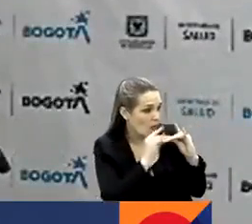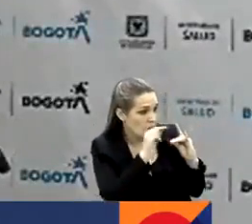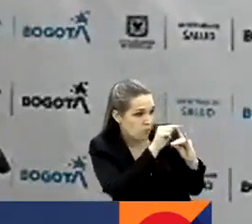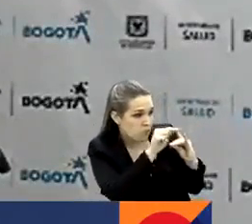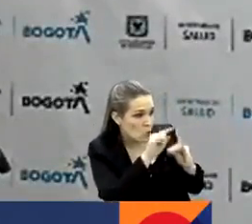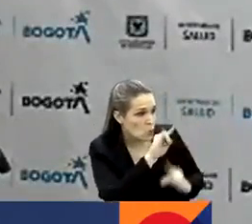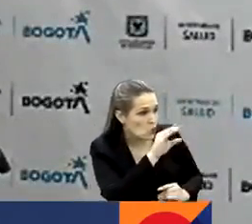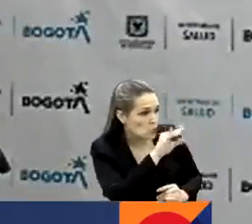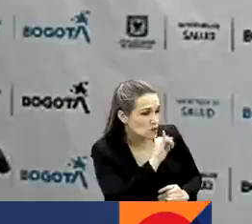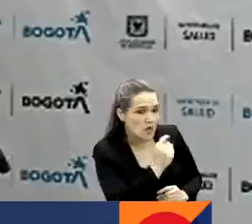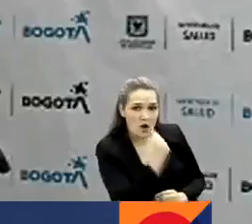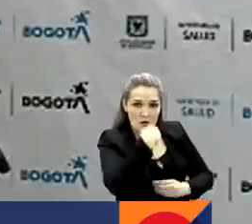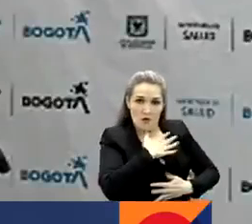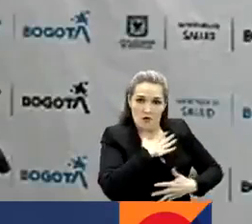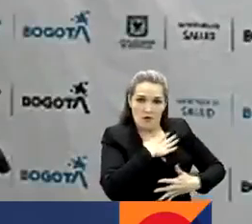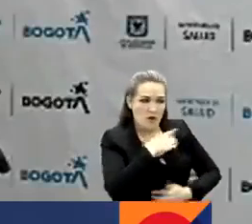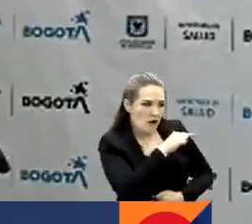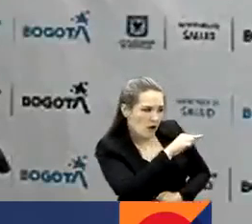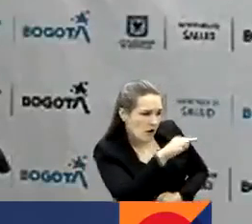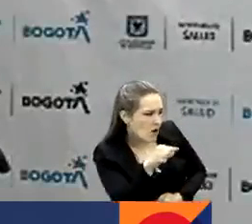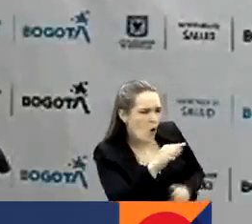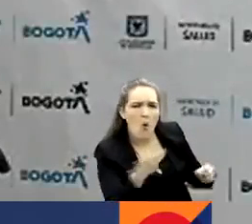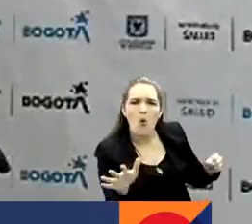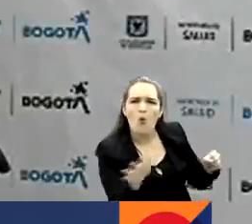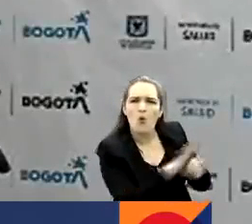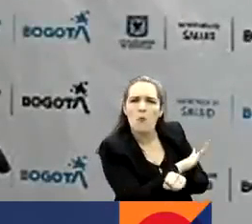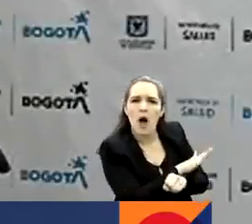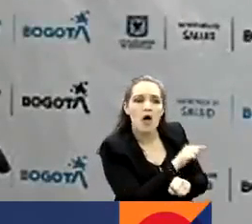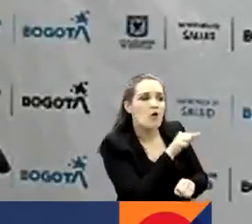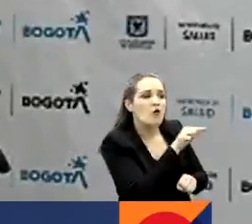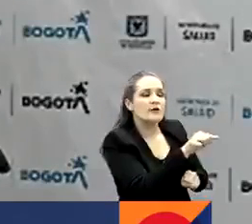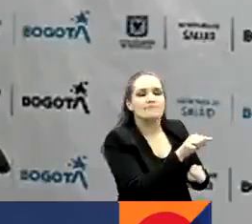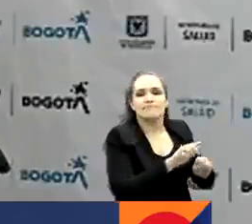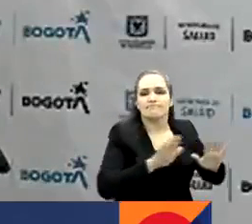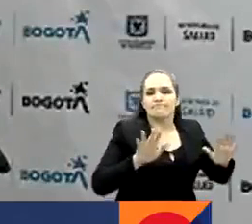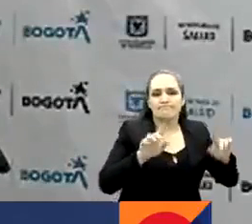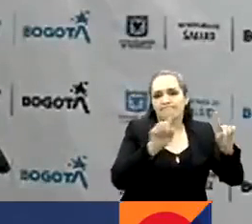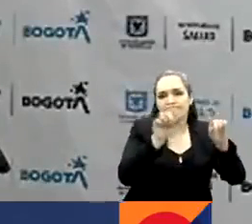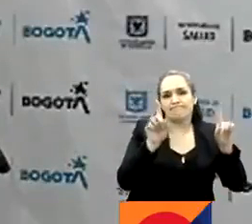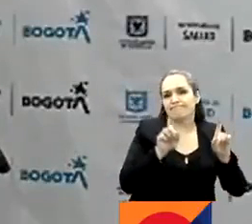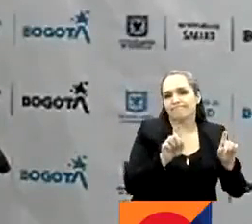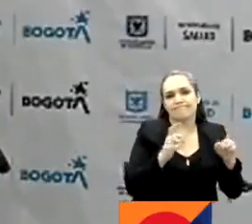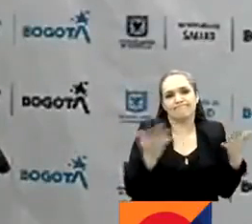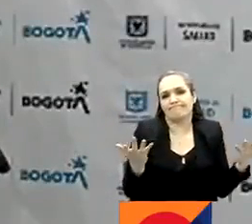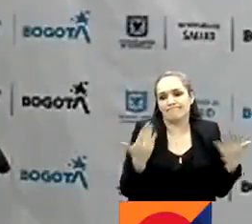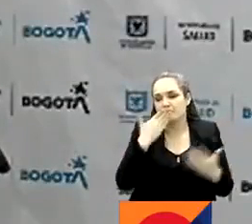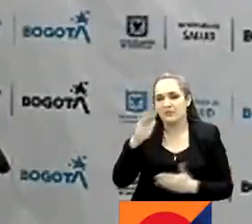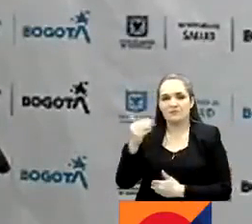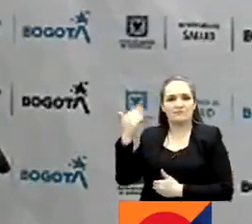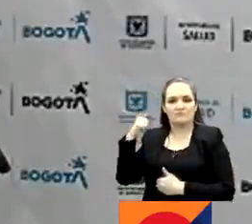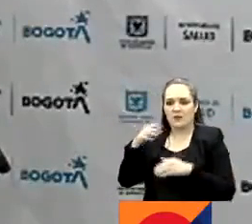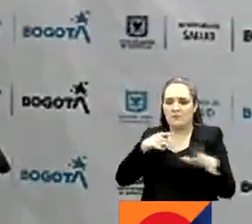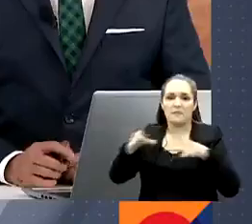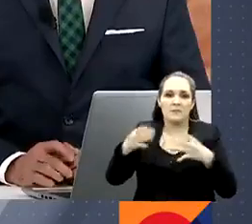en la ciudad de Bogotá será la que será independiente de lo que hagamos este fin de semana.